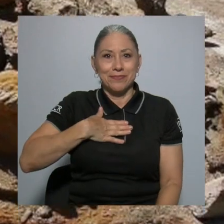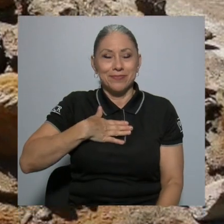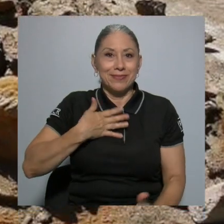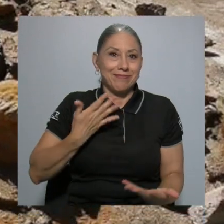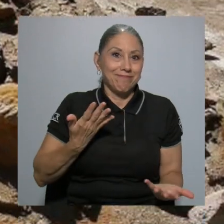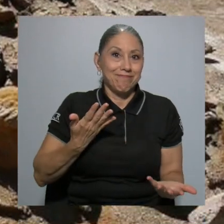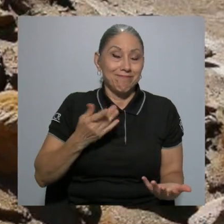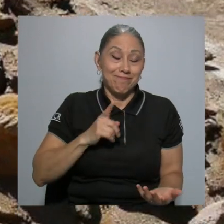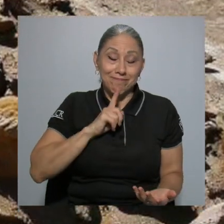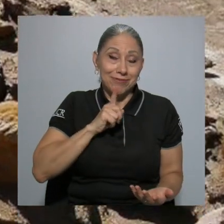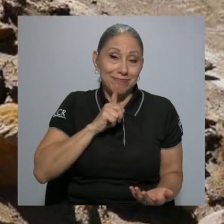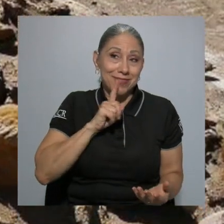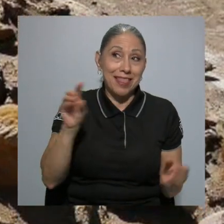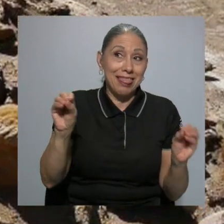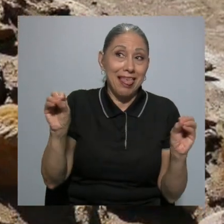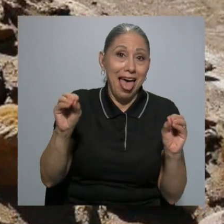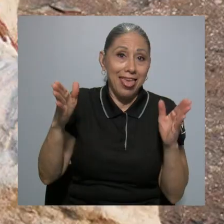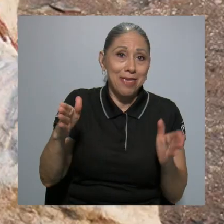Y nadie me creyó.